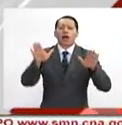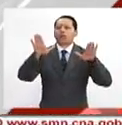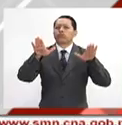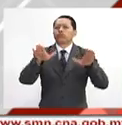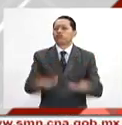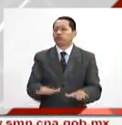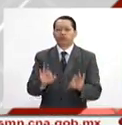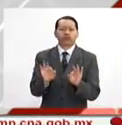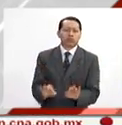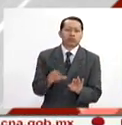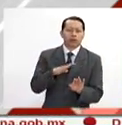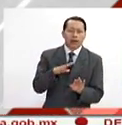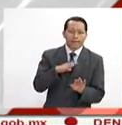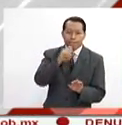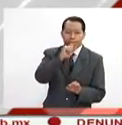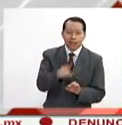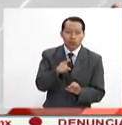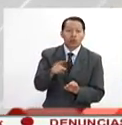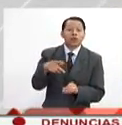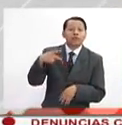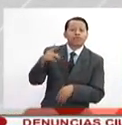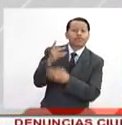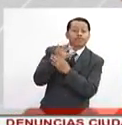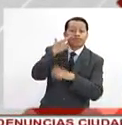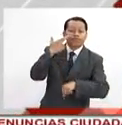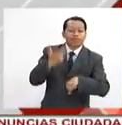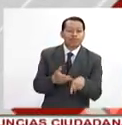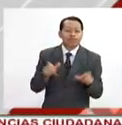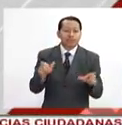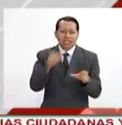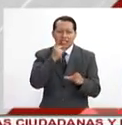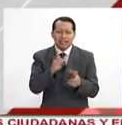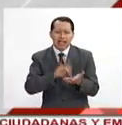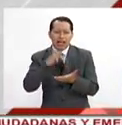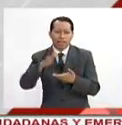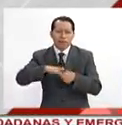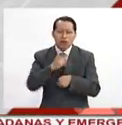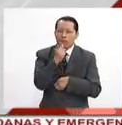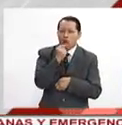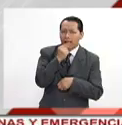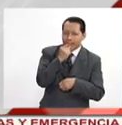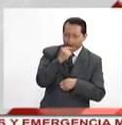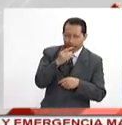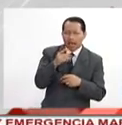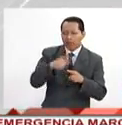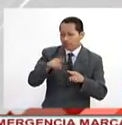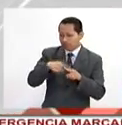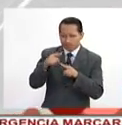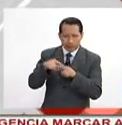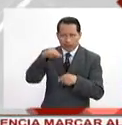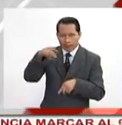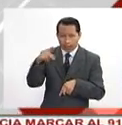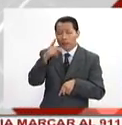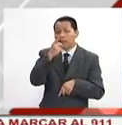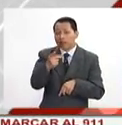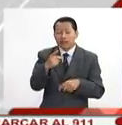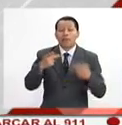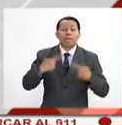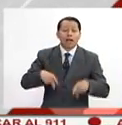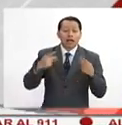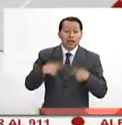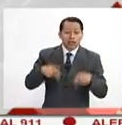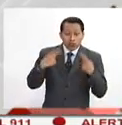de seguridad, Jenner Corona, aseguró que gracias a la adecuada actuación de los policías ministeriales se evitó que alguna persona ajena a